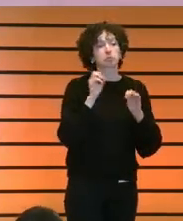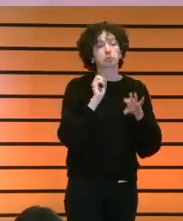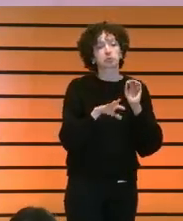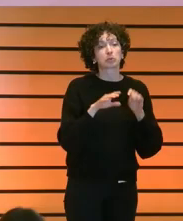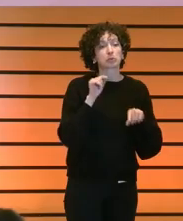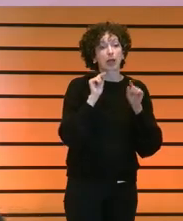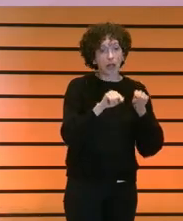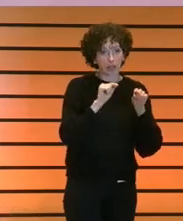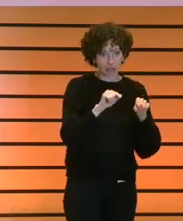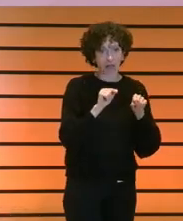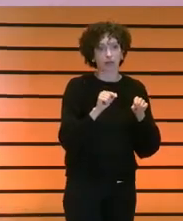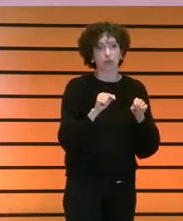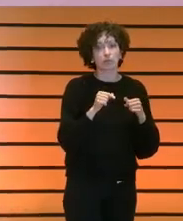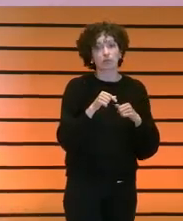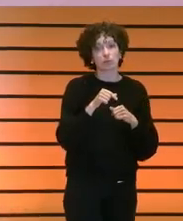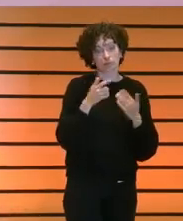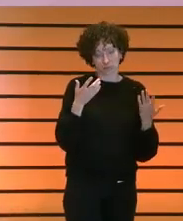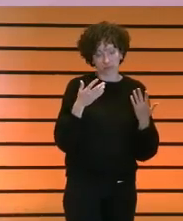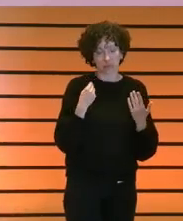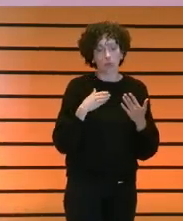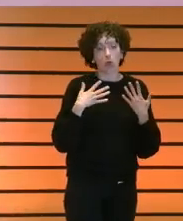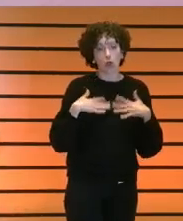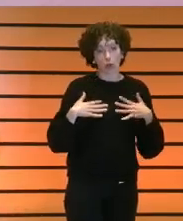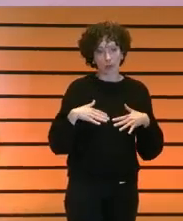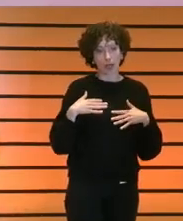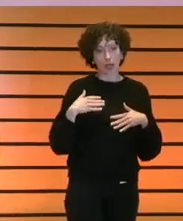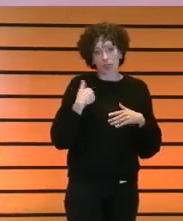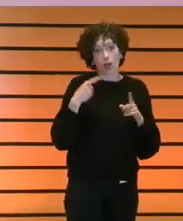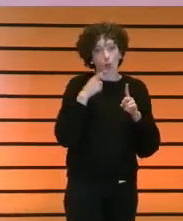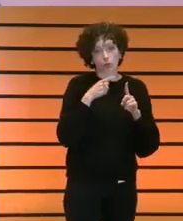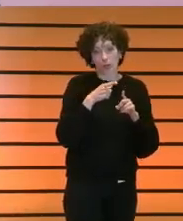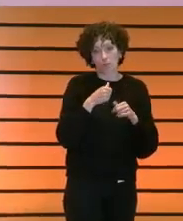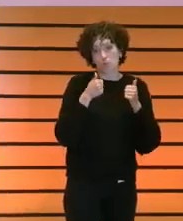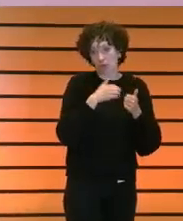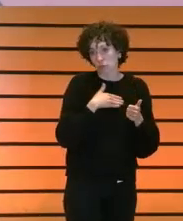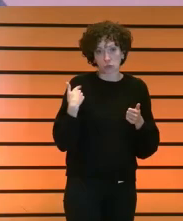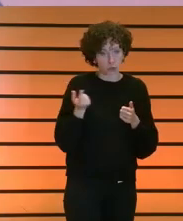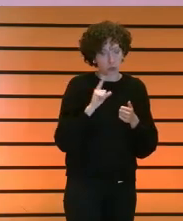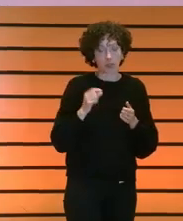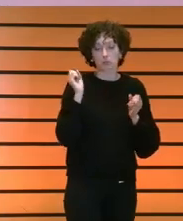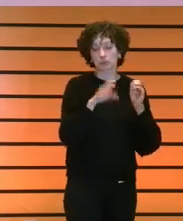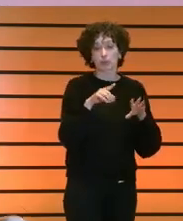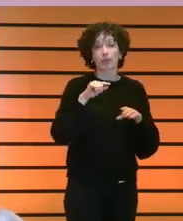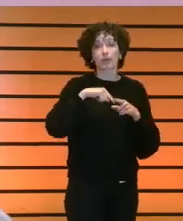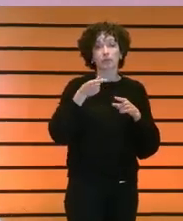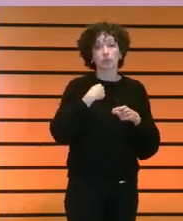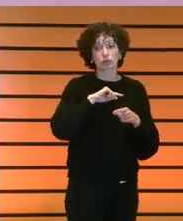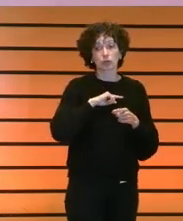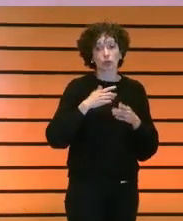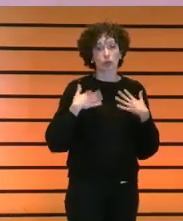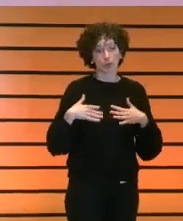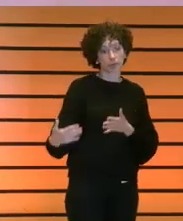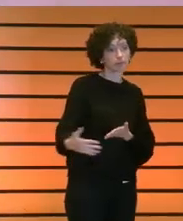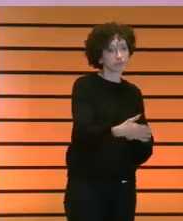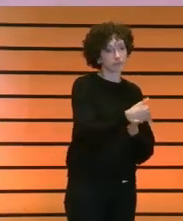A través de estos contenedores la gente dona la ropa que ya no quiere seguir utilizando y recogemos esa ropa, la llevamos a